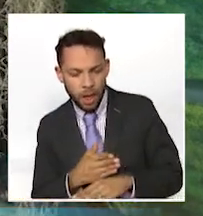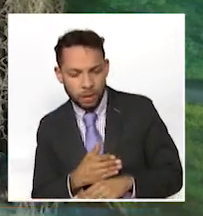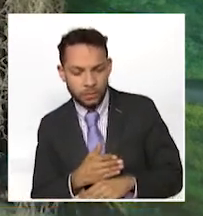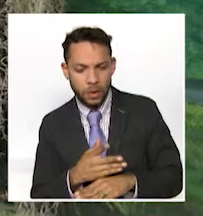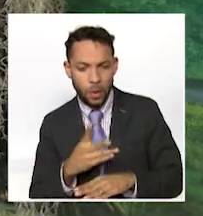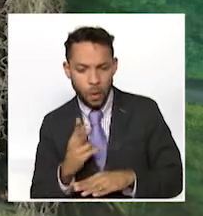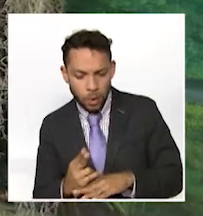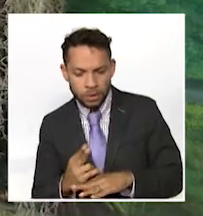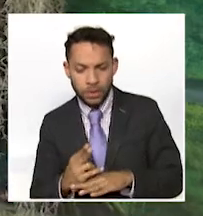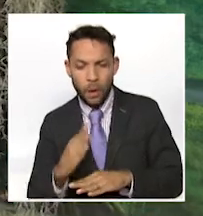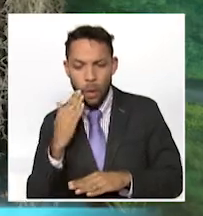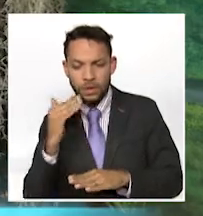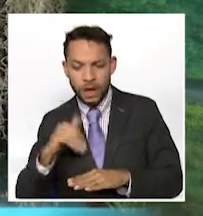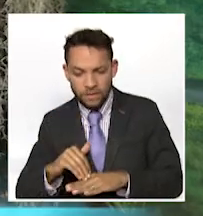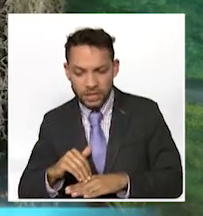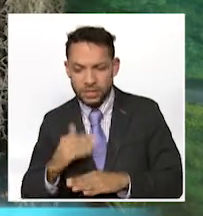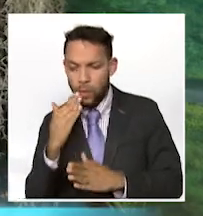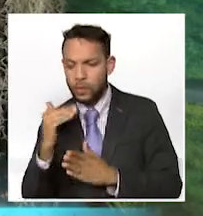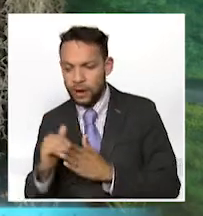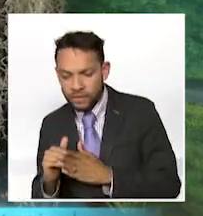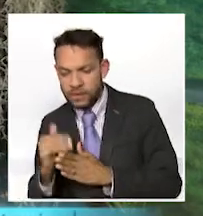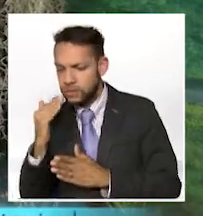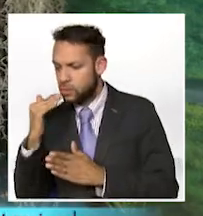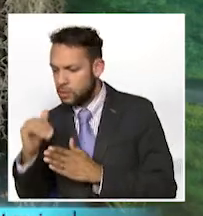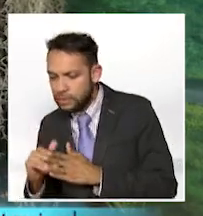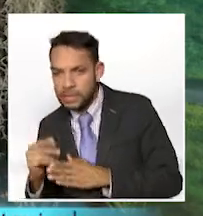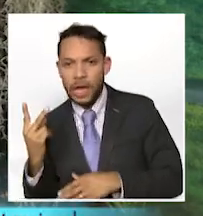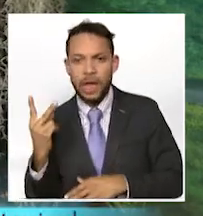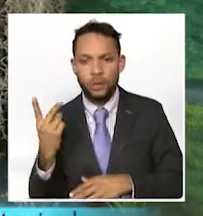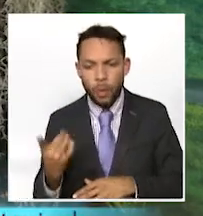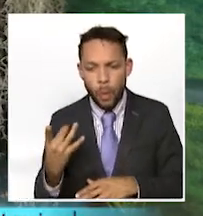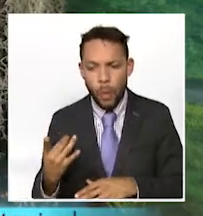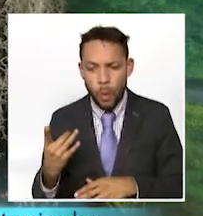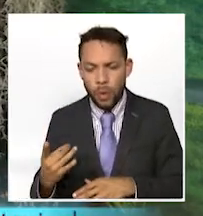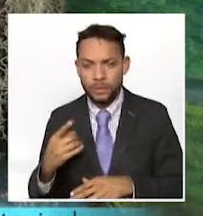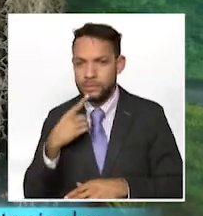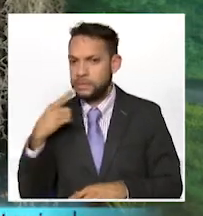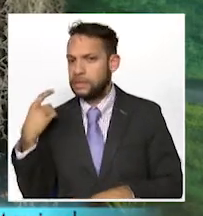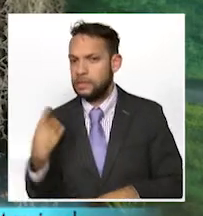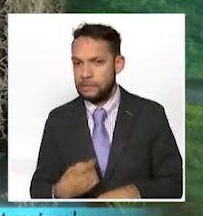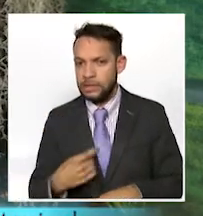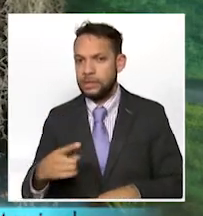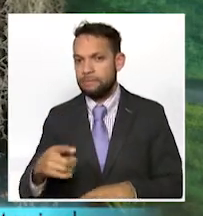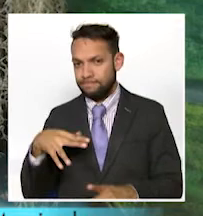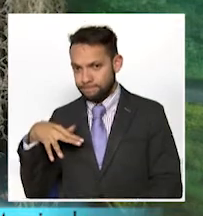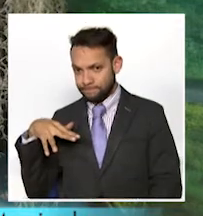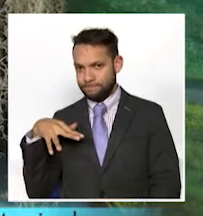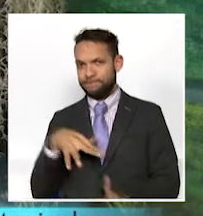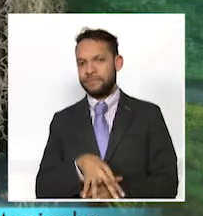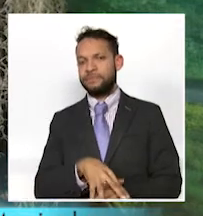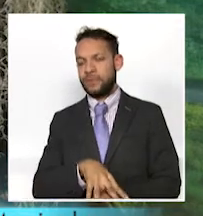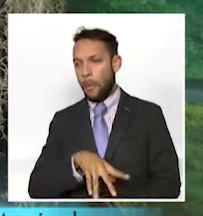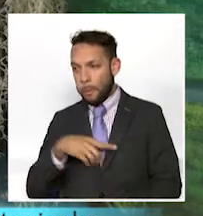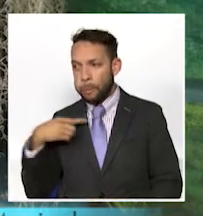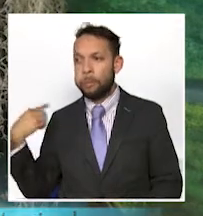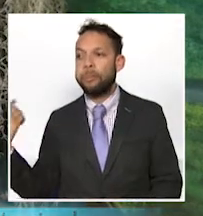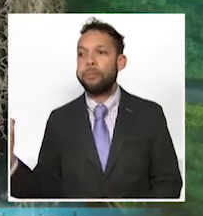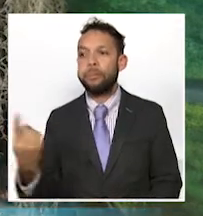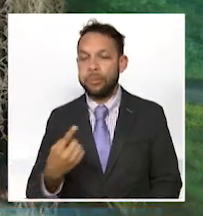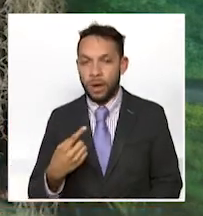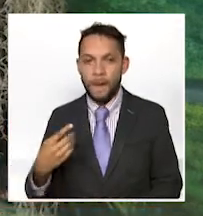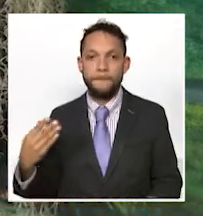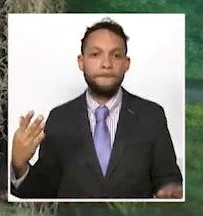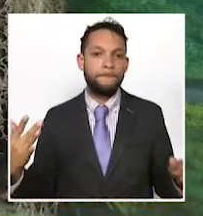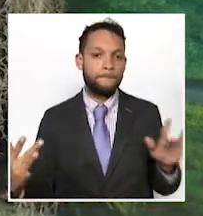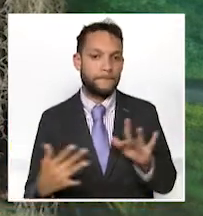¿verdad? Esos dolores agudos o que vienen de corta duración son generalmente asociados a procesos